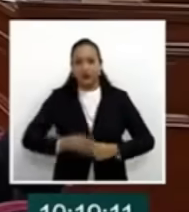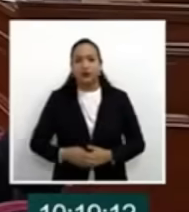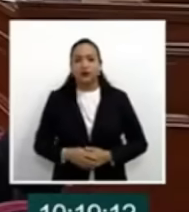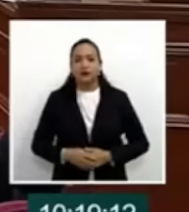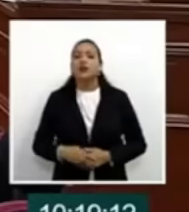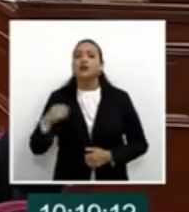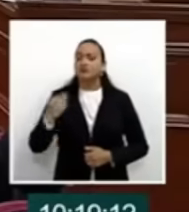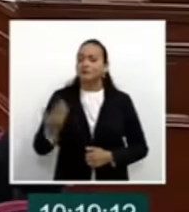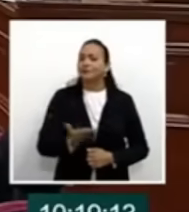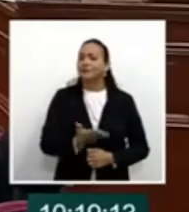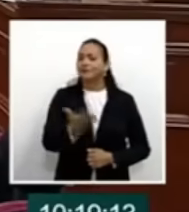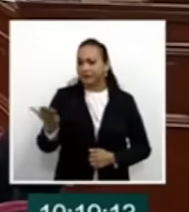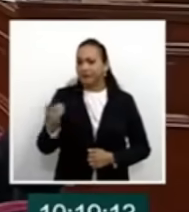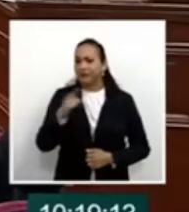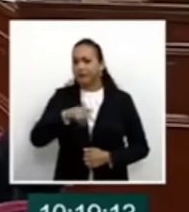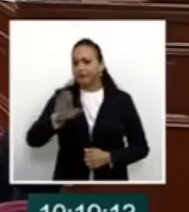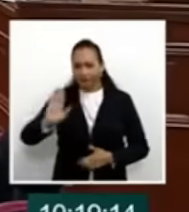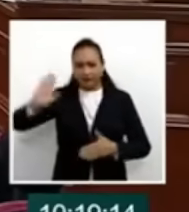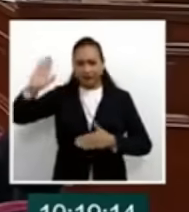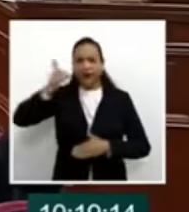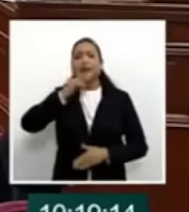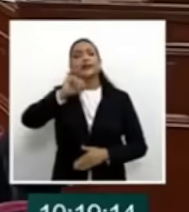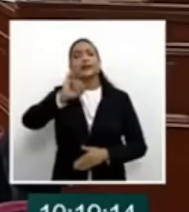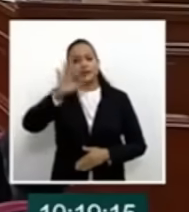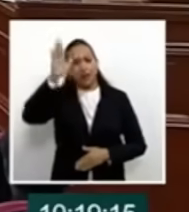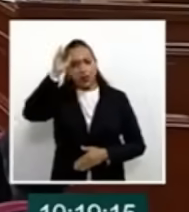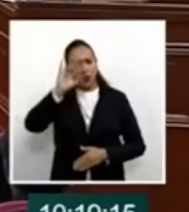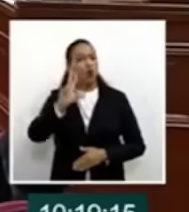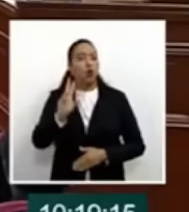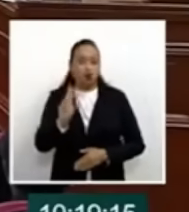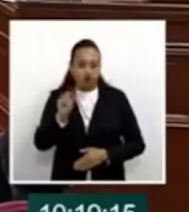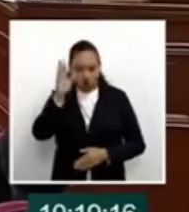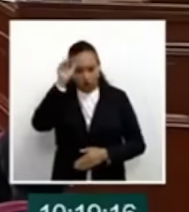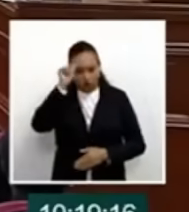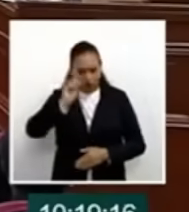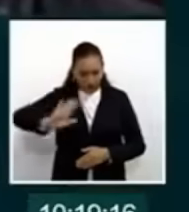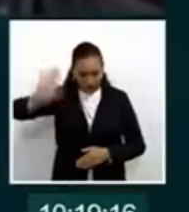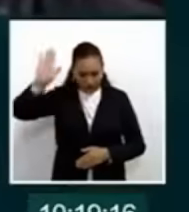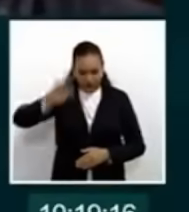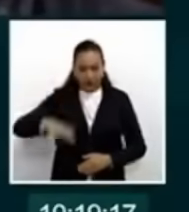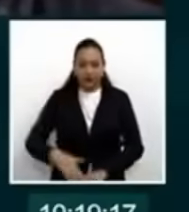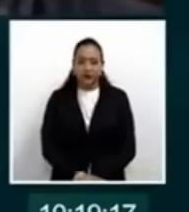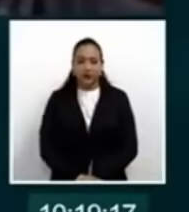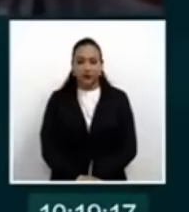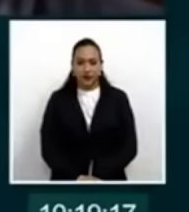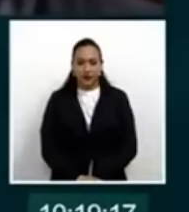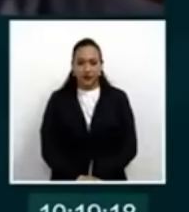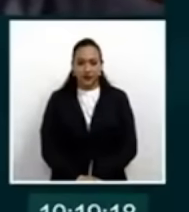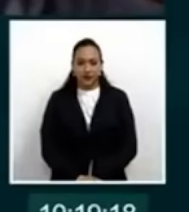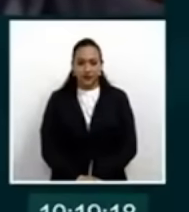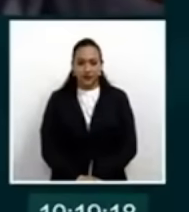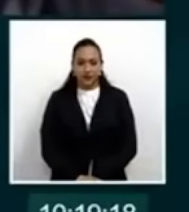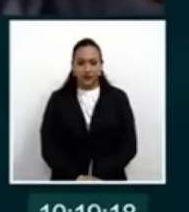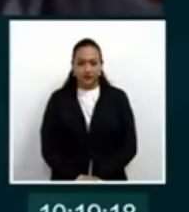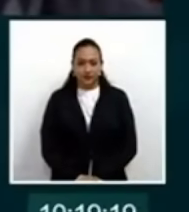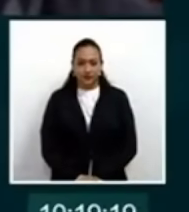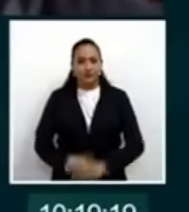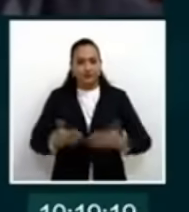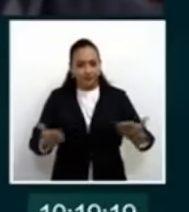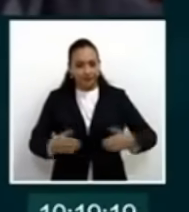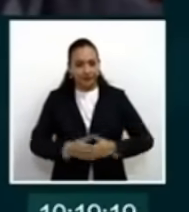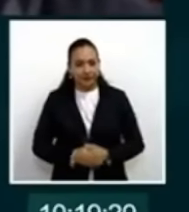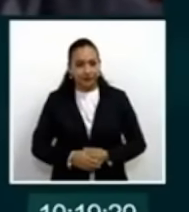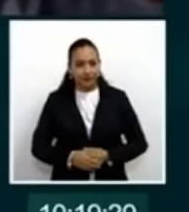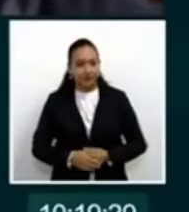la justicia. Tienen que implementar un ecosistema digital con inteligencia artificial para agilizar sentencias y